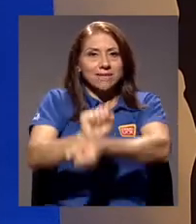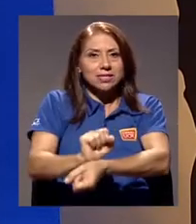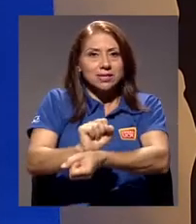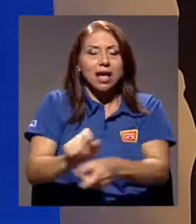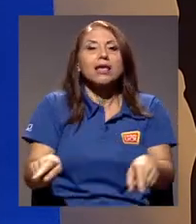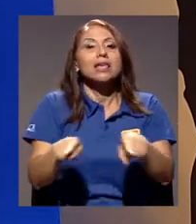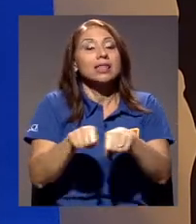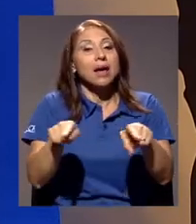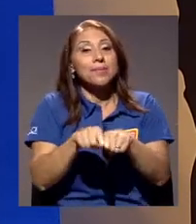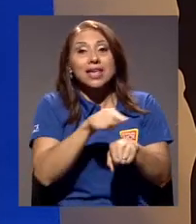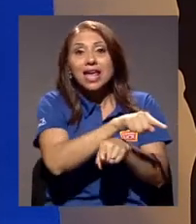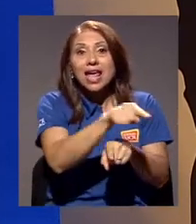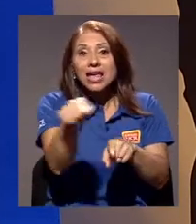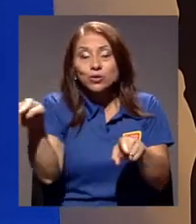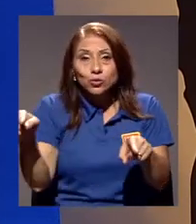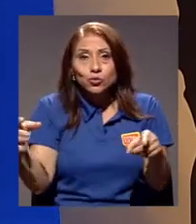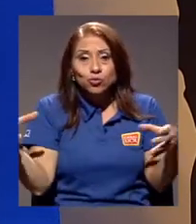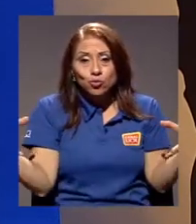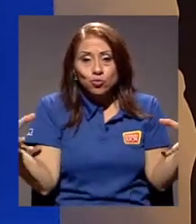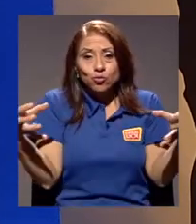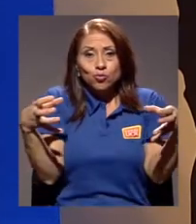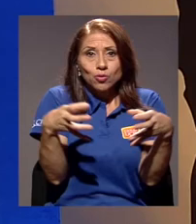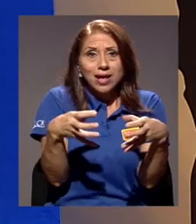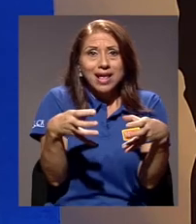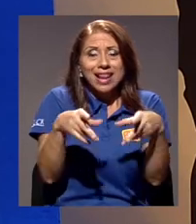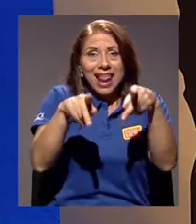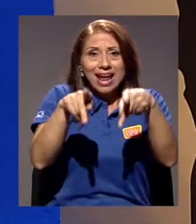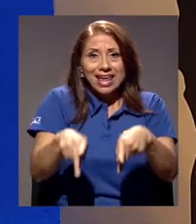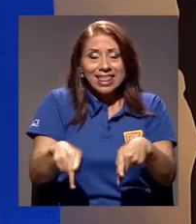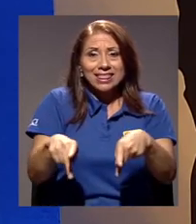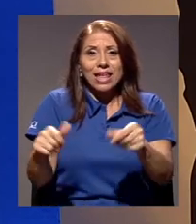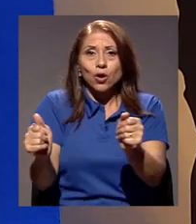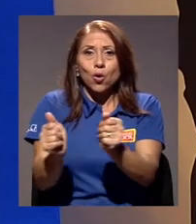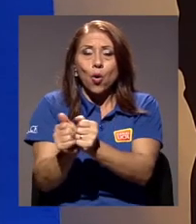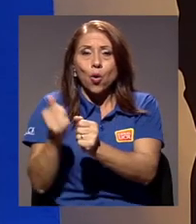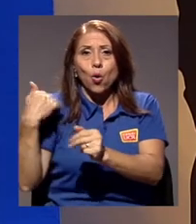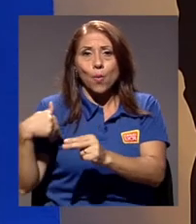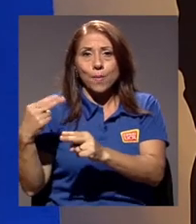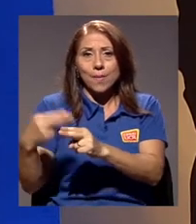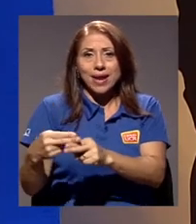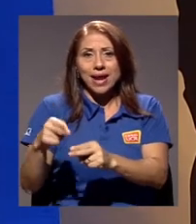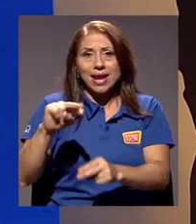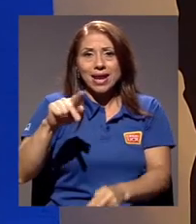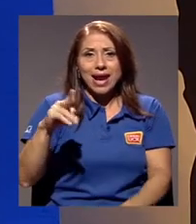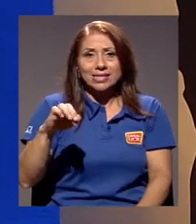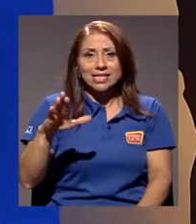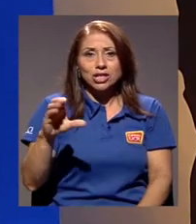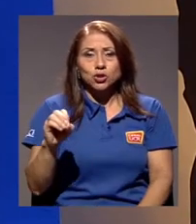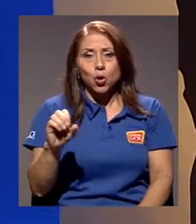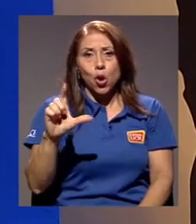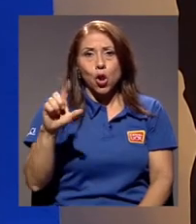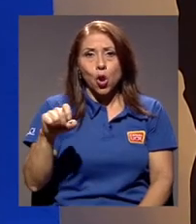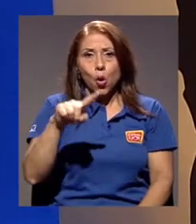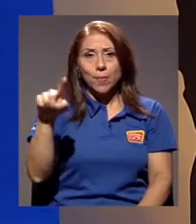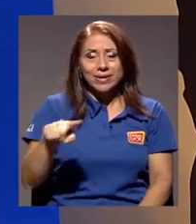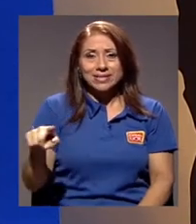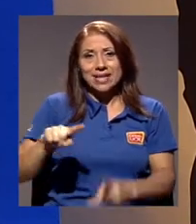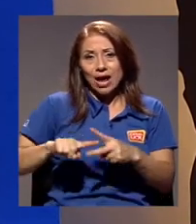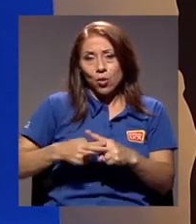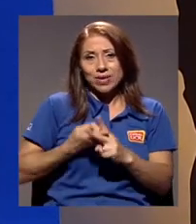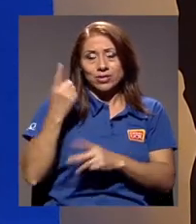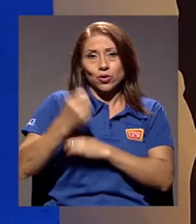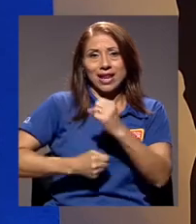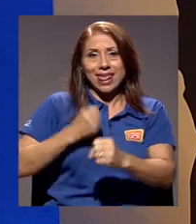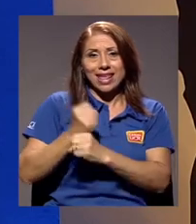además con la gente que fue con narciso lópez a comienzos de la década del 50 más